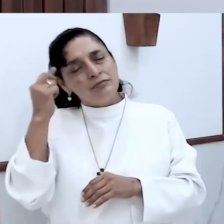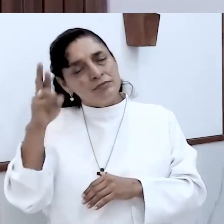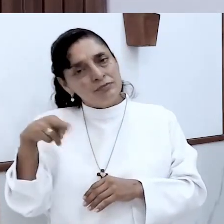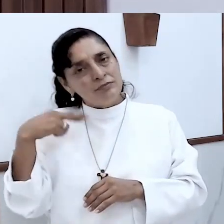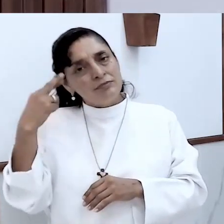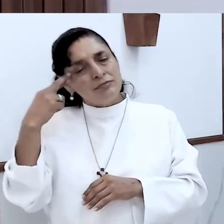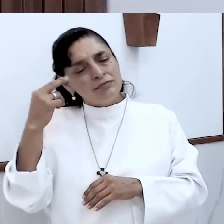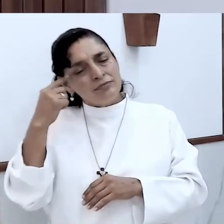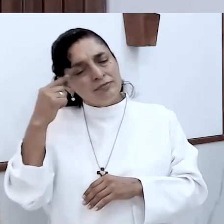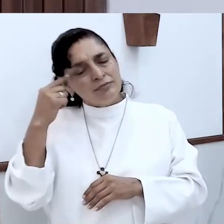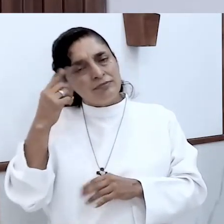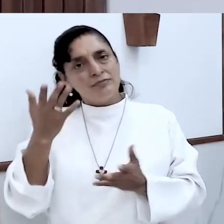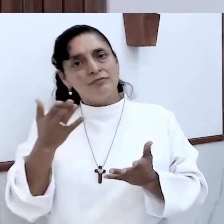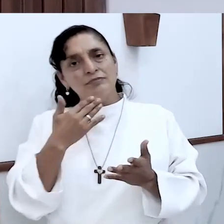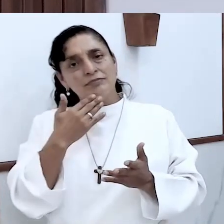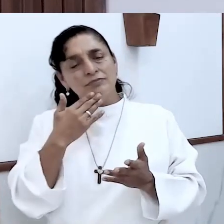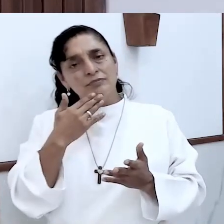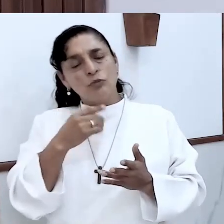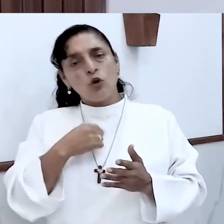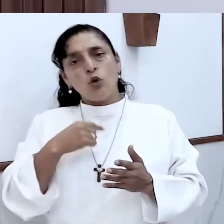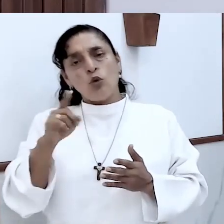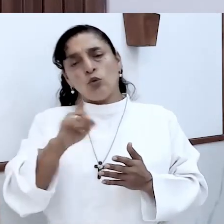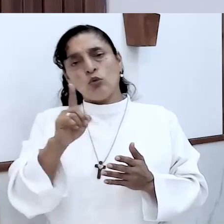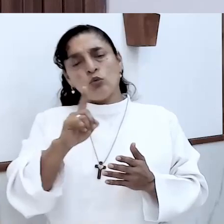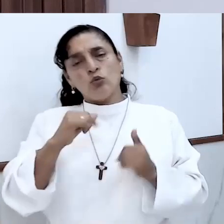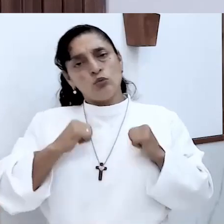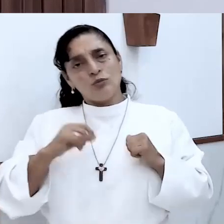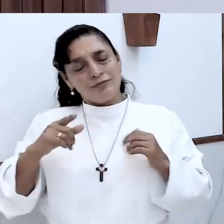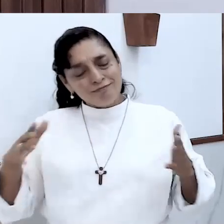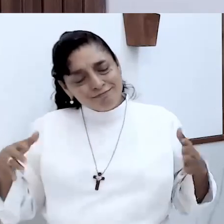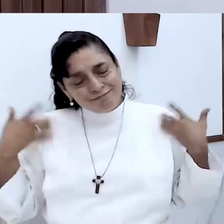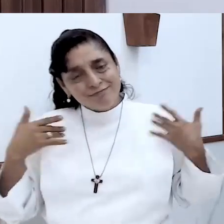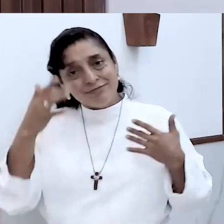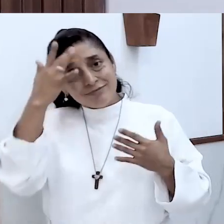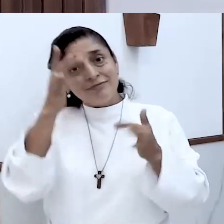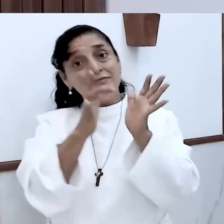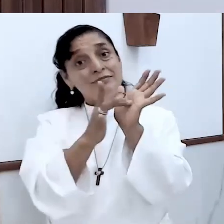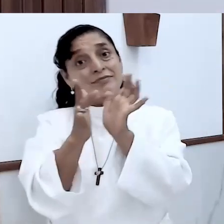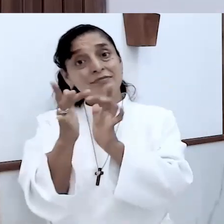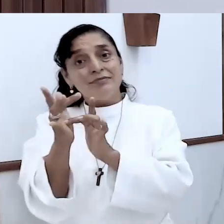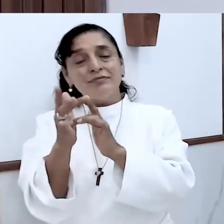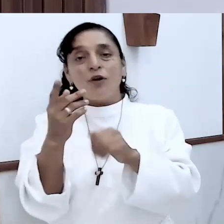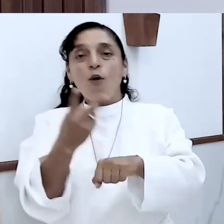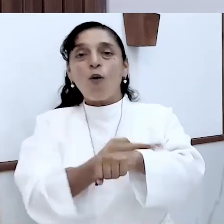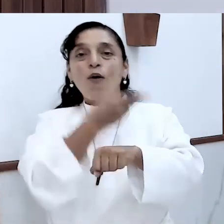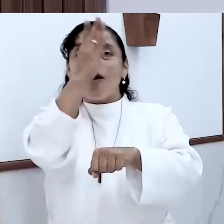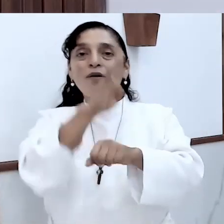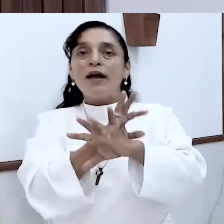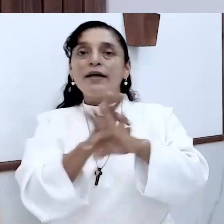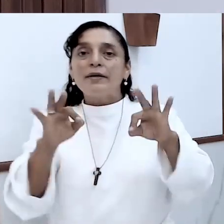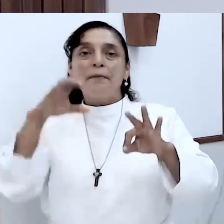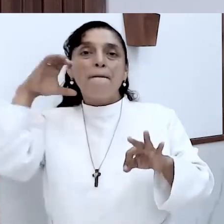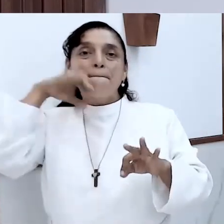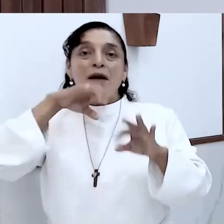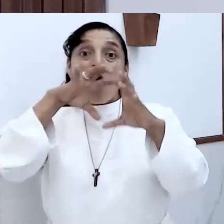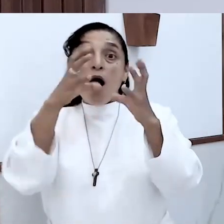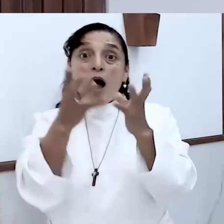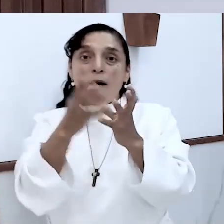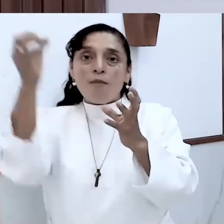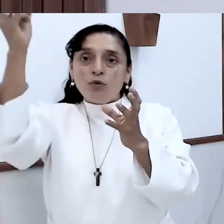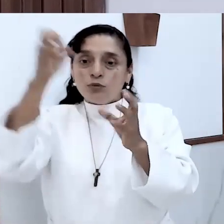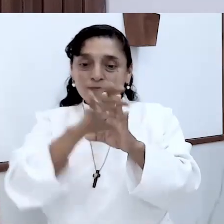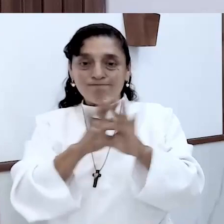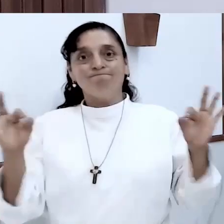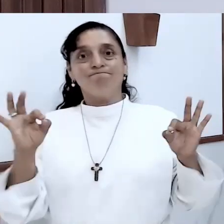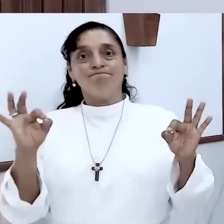meditar y sobre todo a alegrarnos, porque Jesús es el Cordero de Dios que quita el pecado del mundo y de